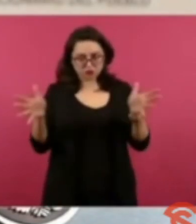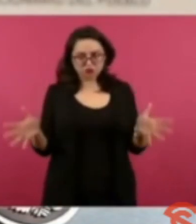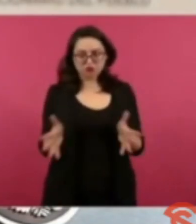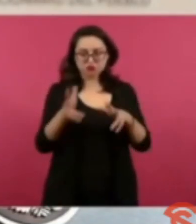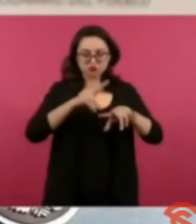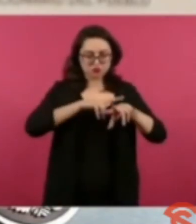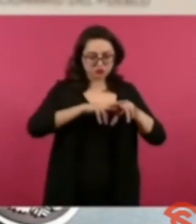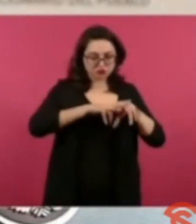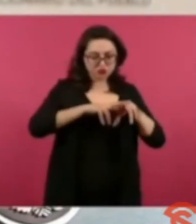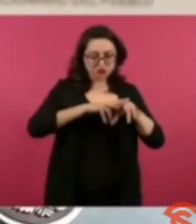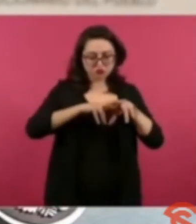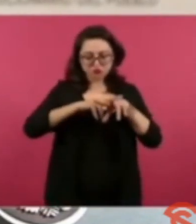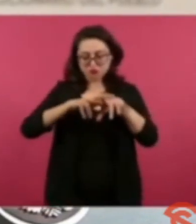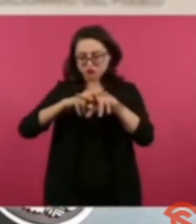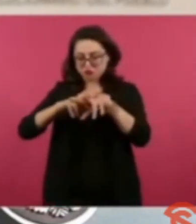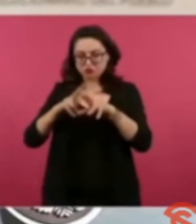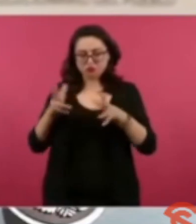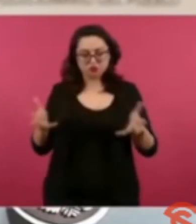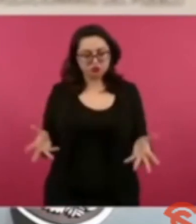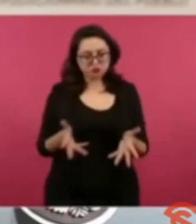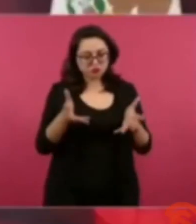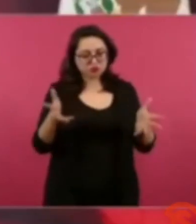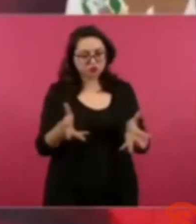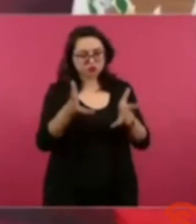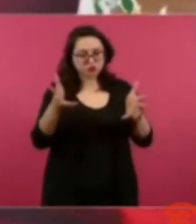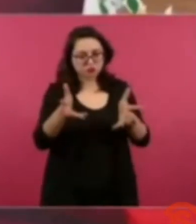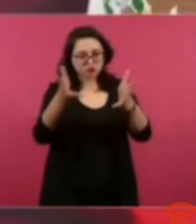y Porfirio Díaz y Limantur